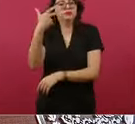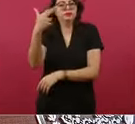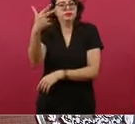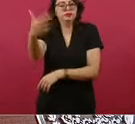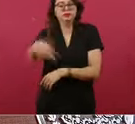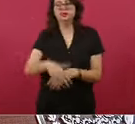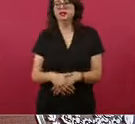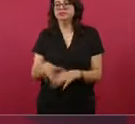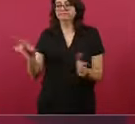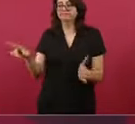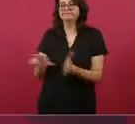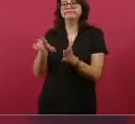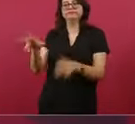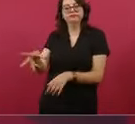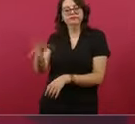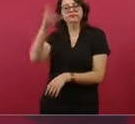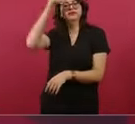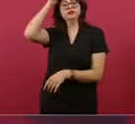Honrosas excepciones.